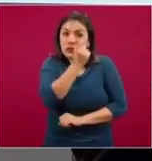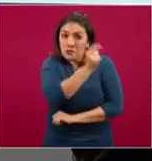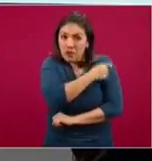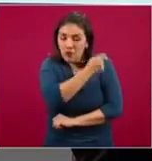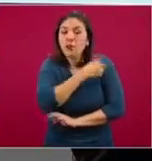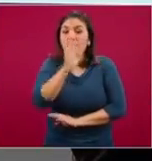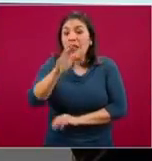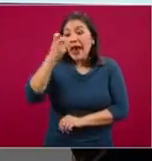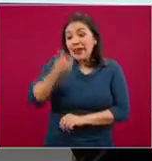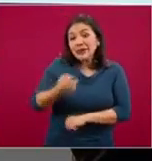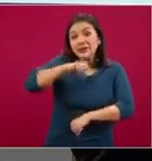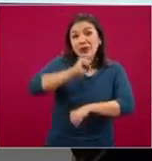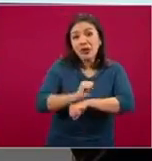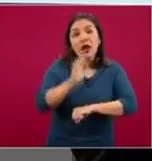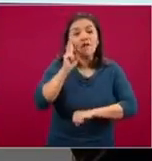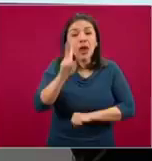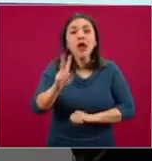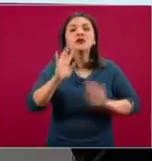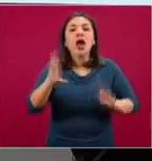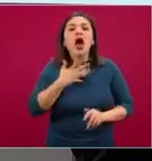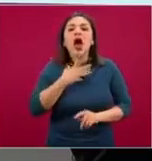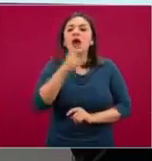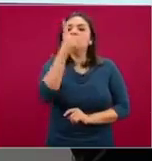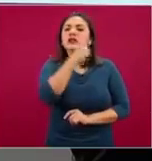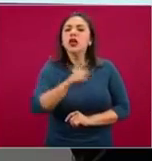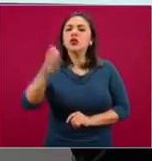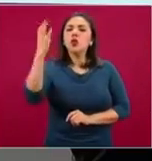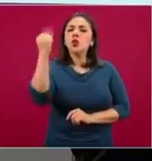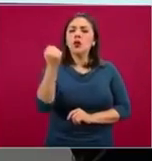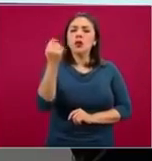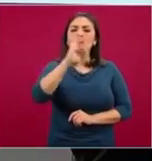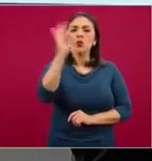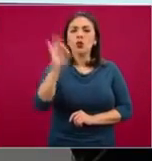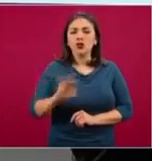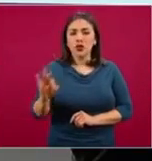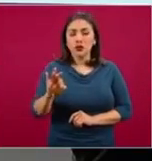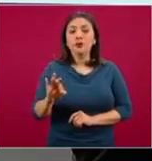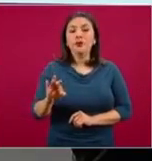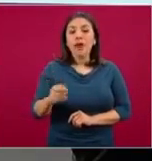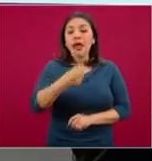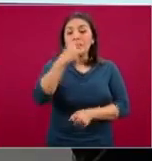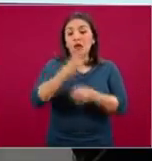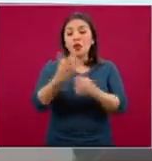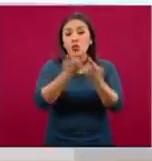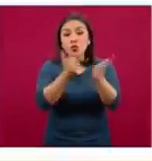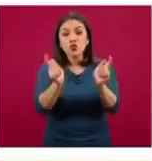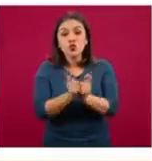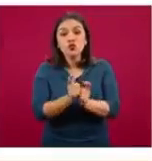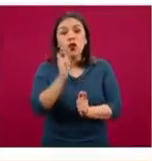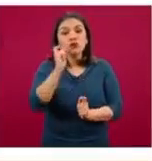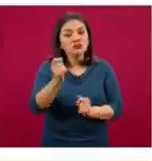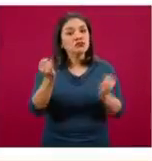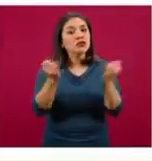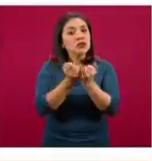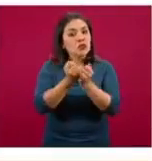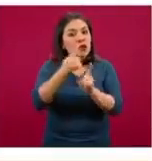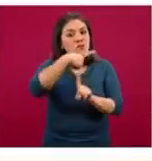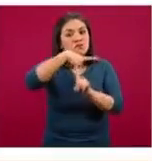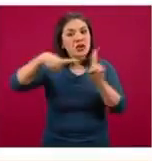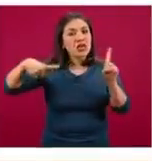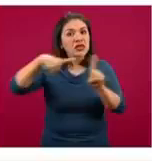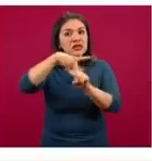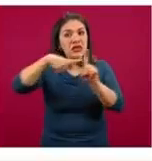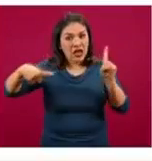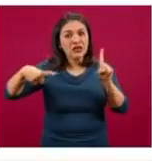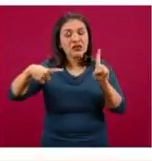corte de esta semana pues llega a un 109%. El segundo grupo, que prácticamente ya ha llegado a la mitad